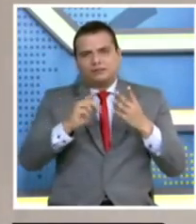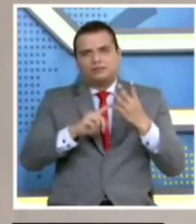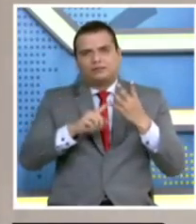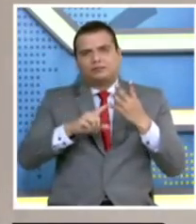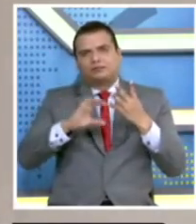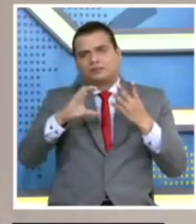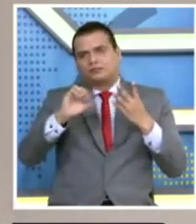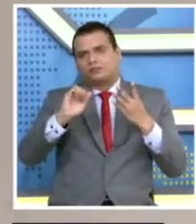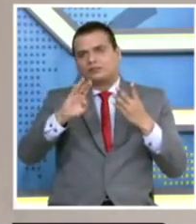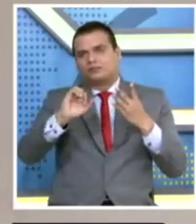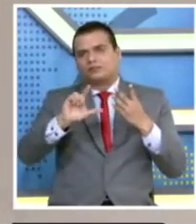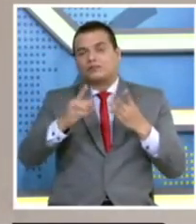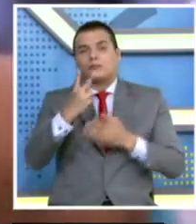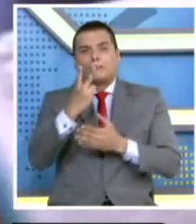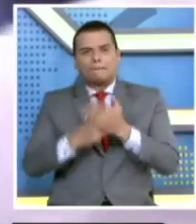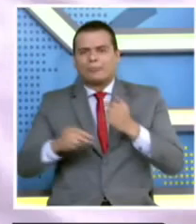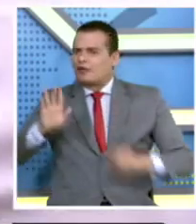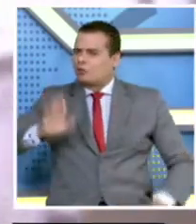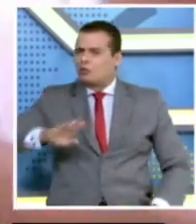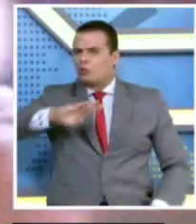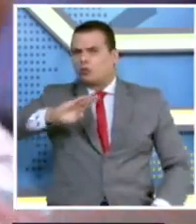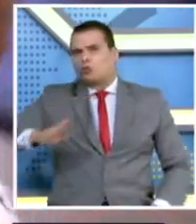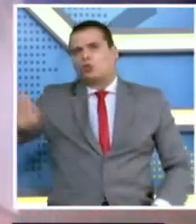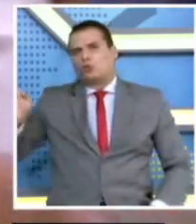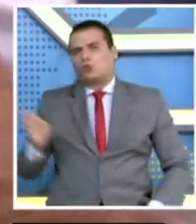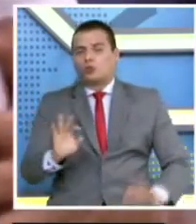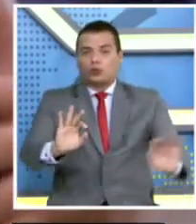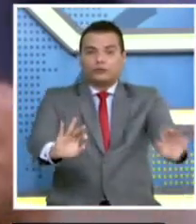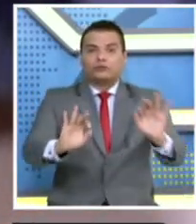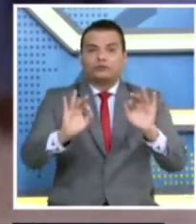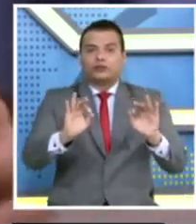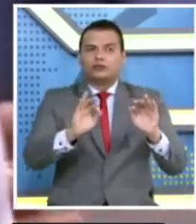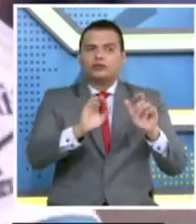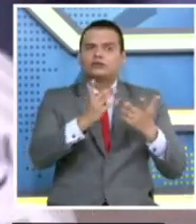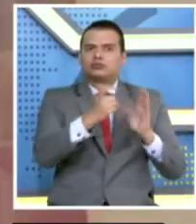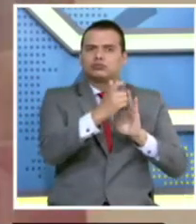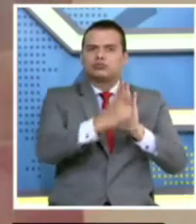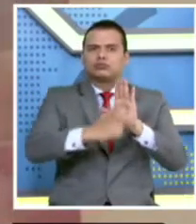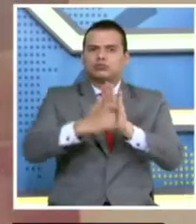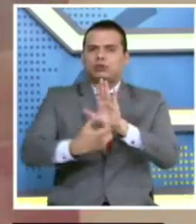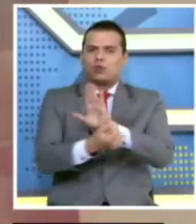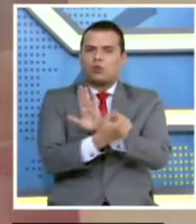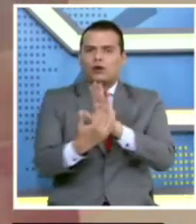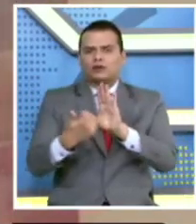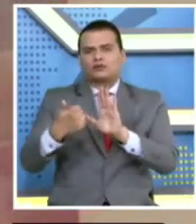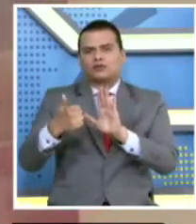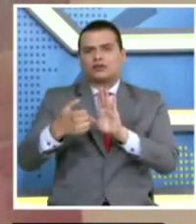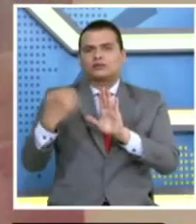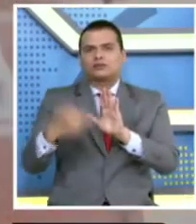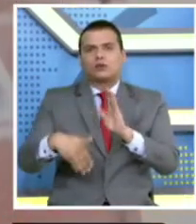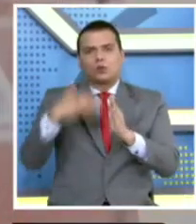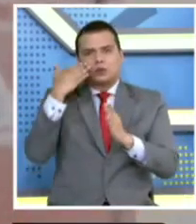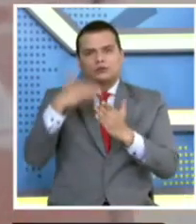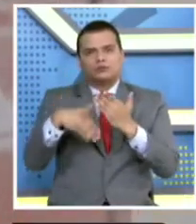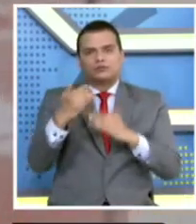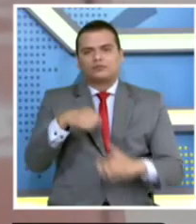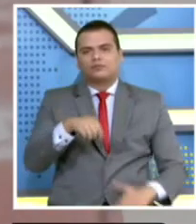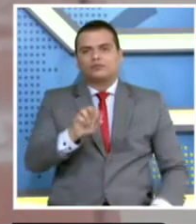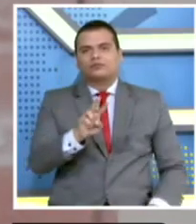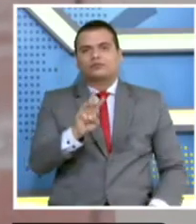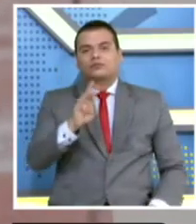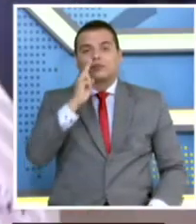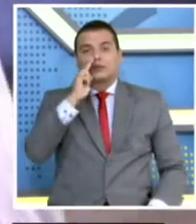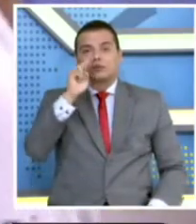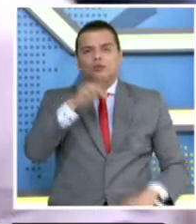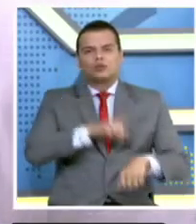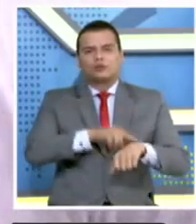doblete maravilla del tenis colombiano y del mundo. En total serán 10 capítulos. Sueños de Oro se estrenará el próximo 23 de junio